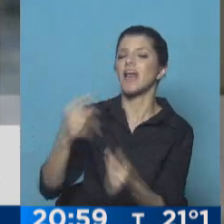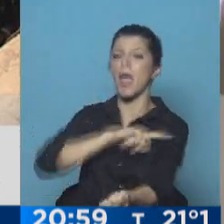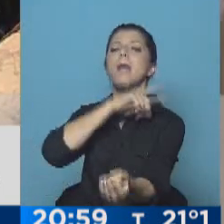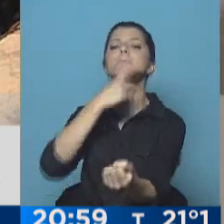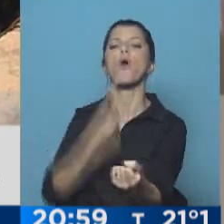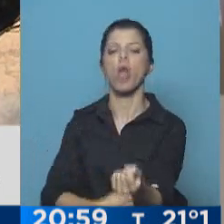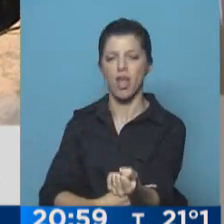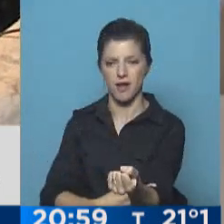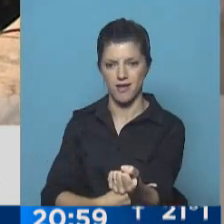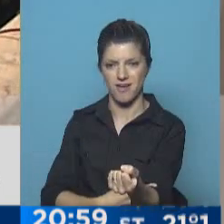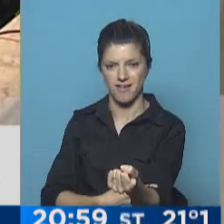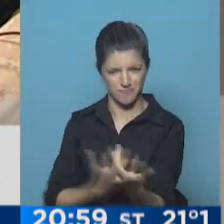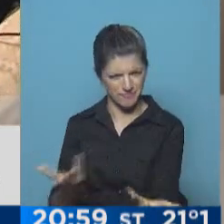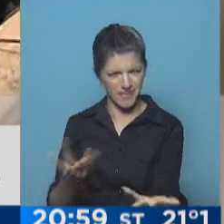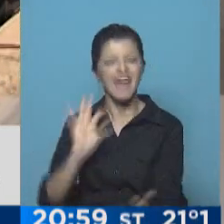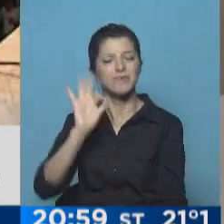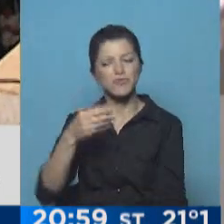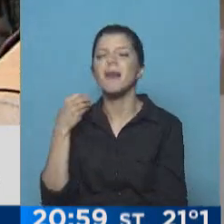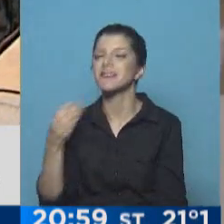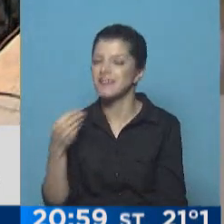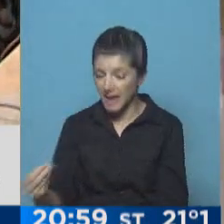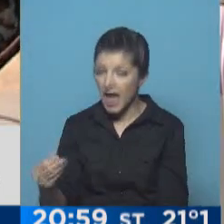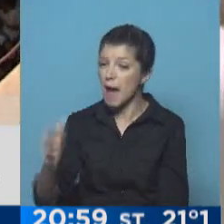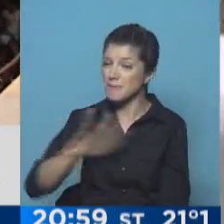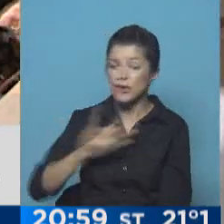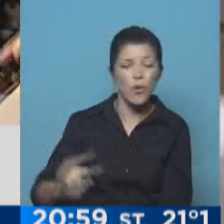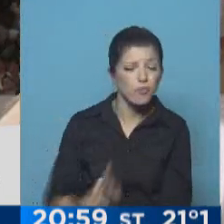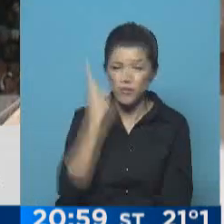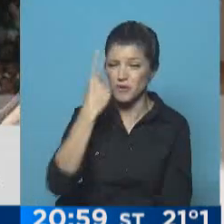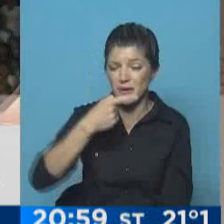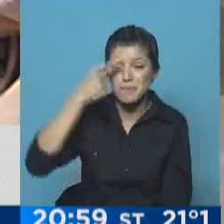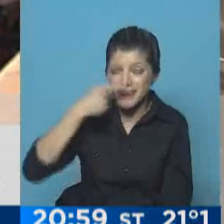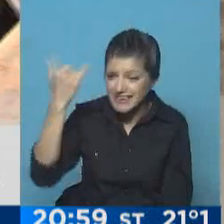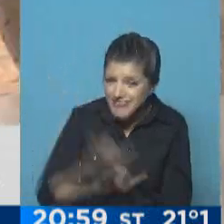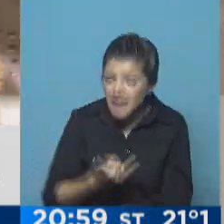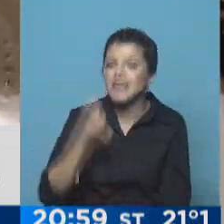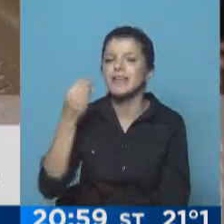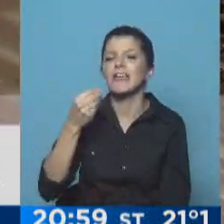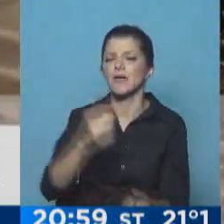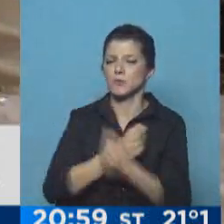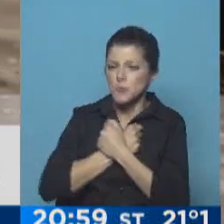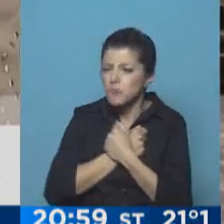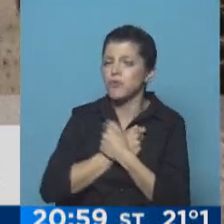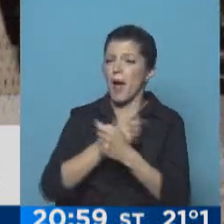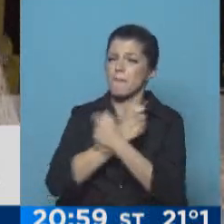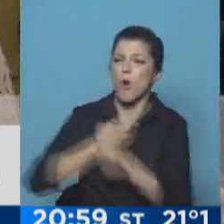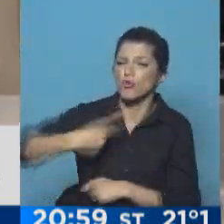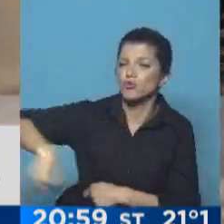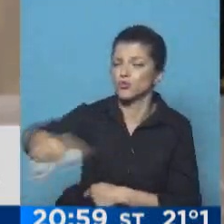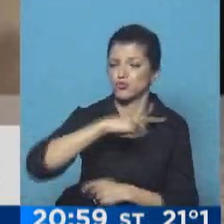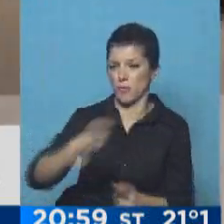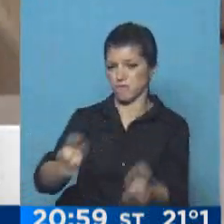poder Y saben qué lo único que me interesa es el cariño y el amor de